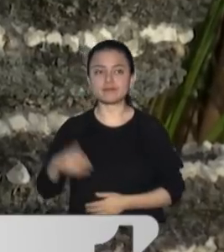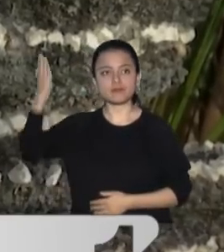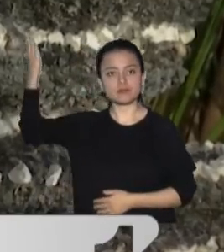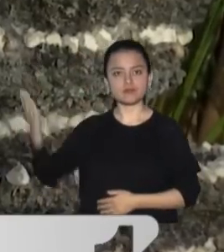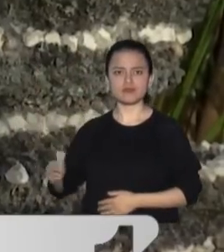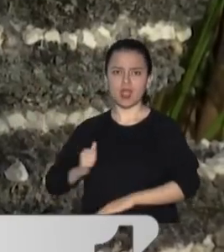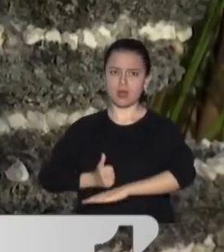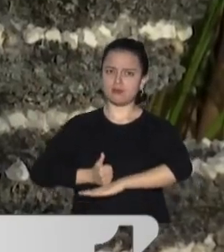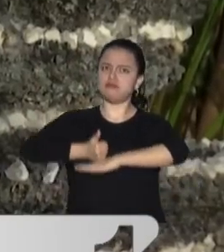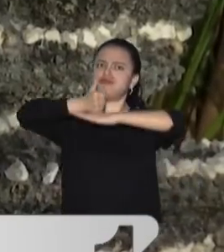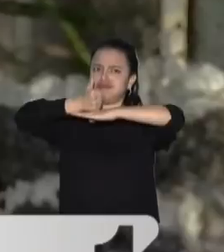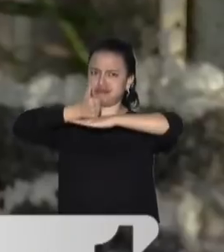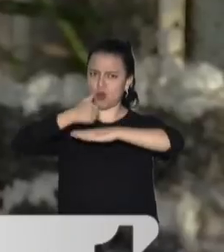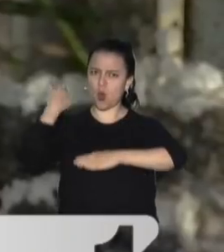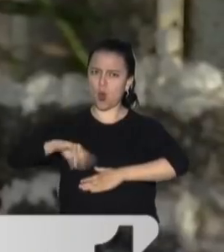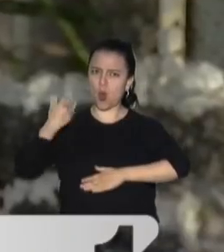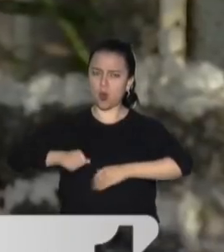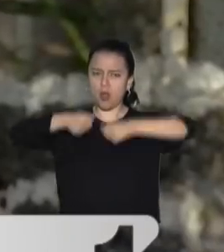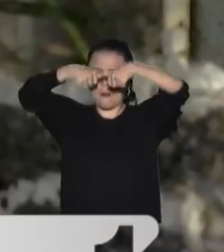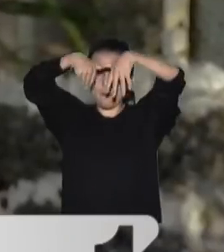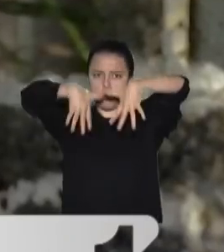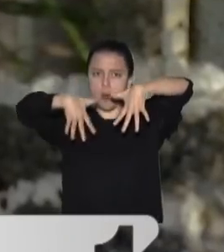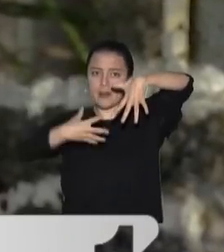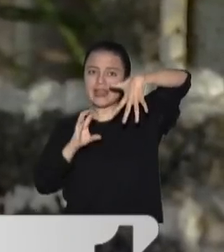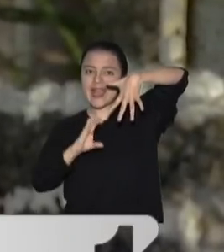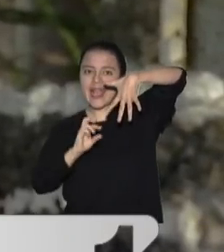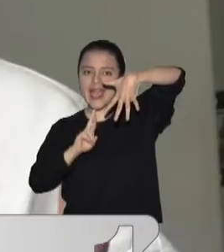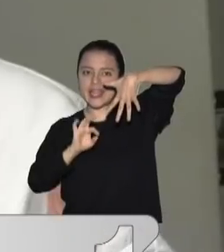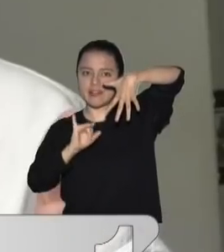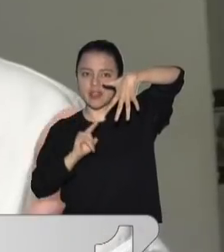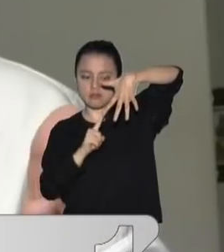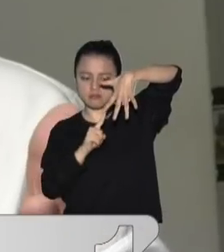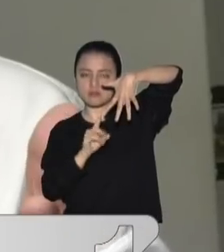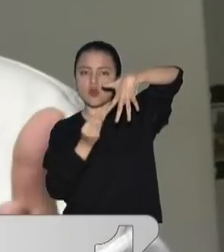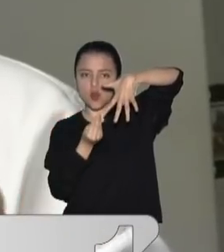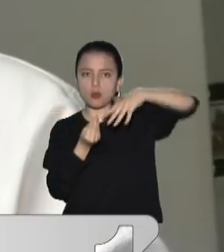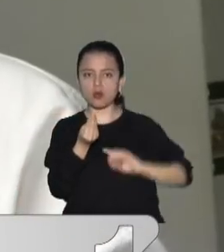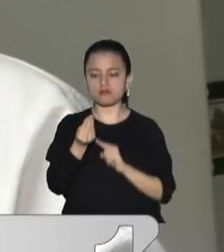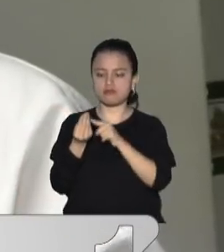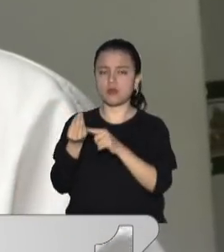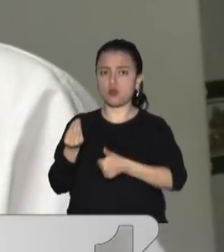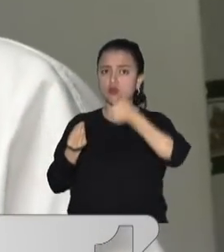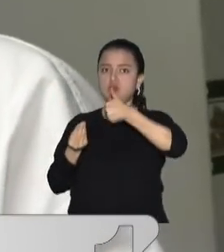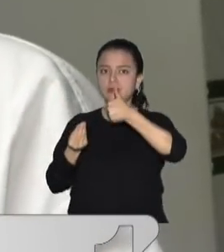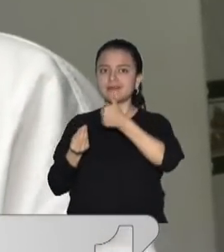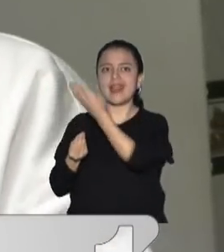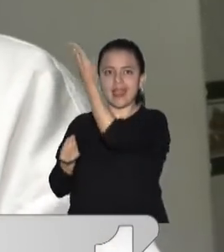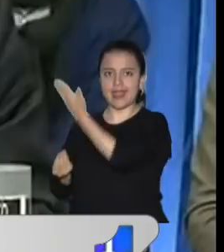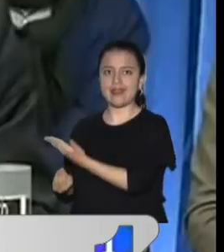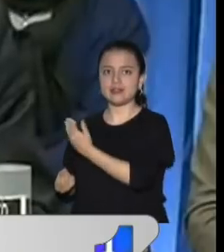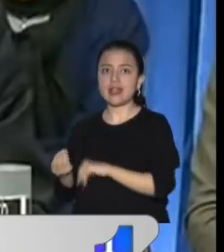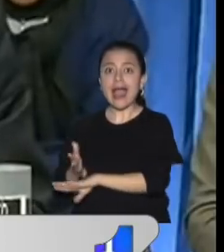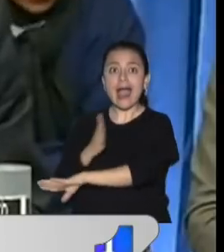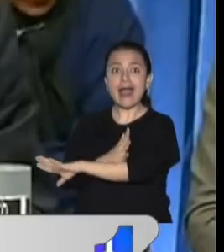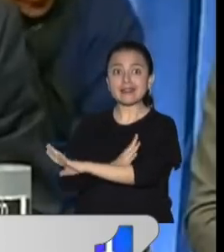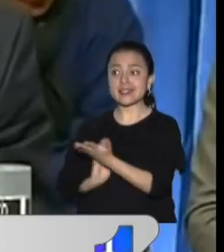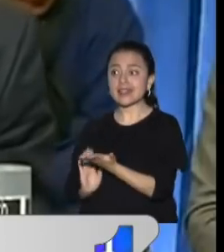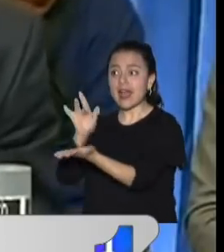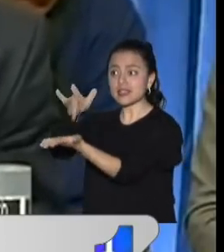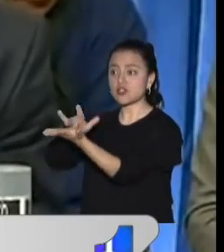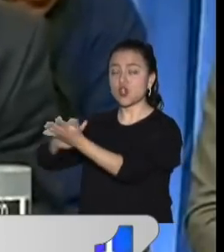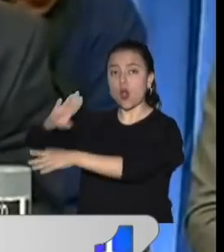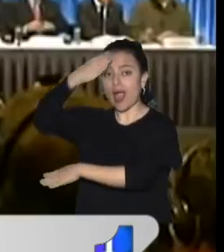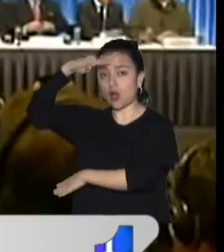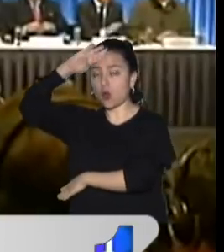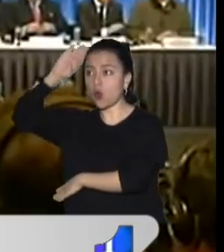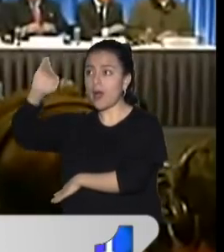de las FARC y uno de los jefes del Bloque Caribe de esa organización armada. Desde el inicio del proceso de paz en La Habana, fue uno de los negociadores de esa guerrilla,